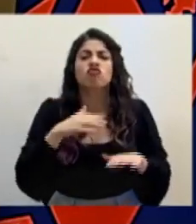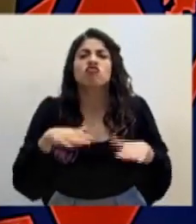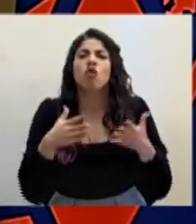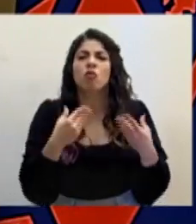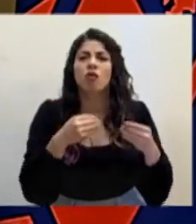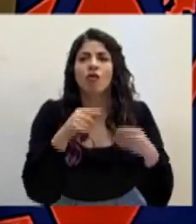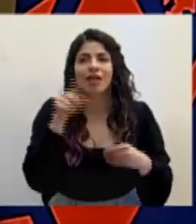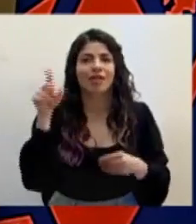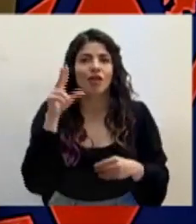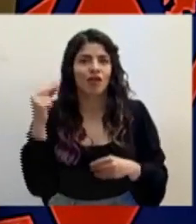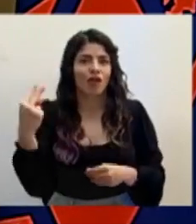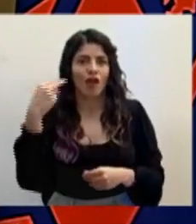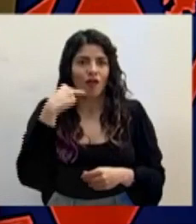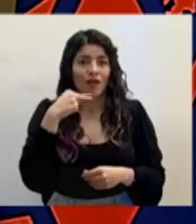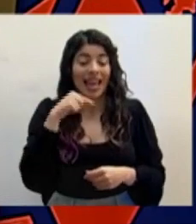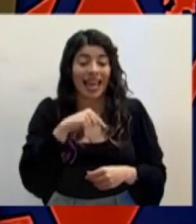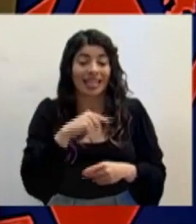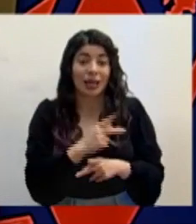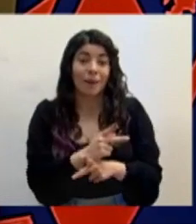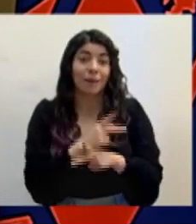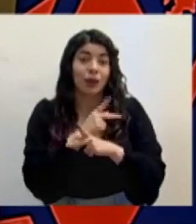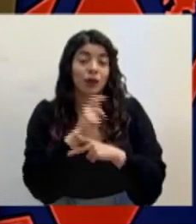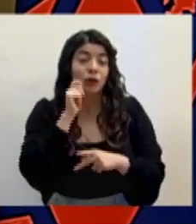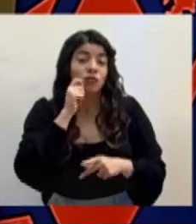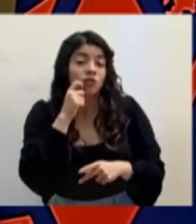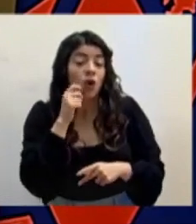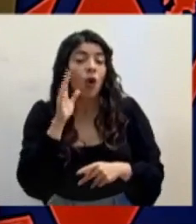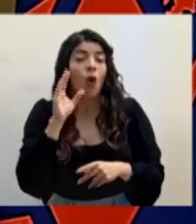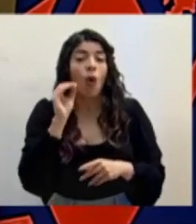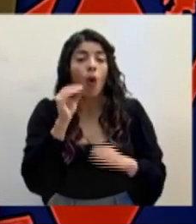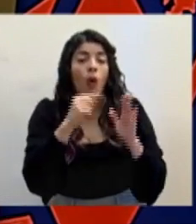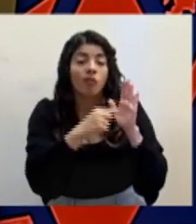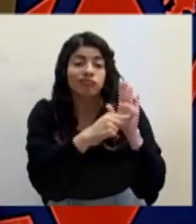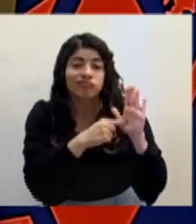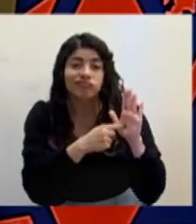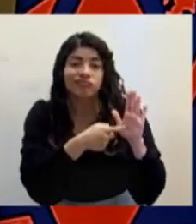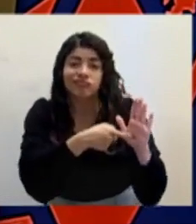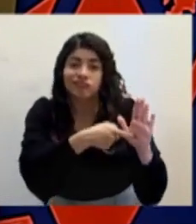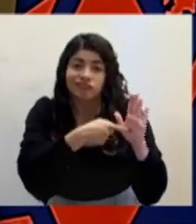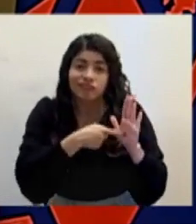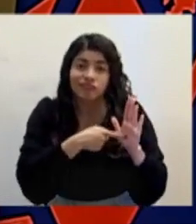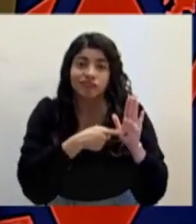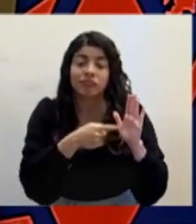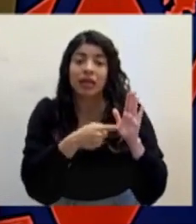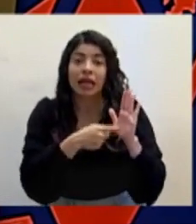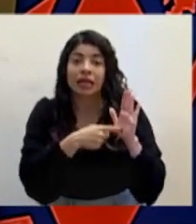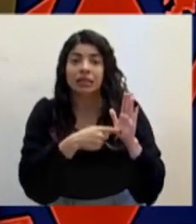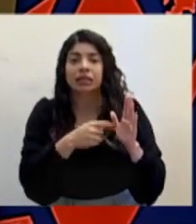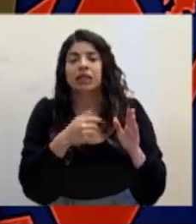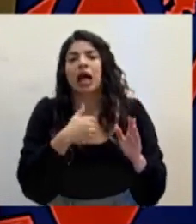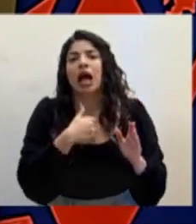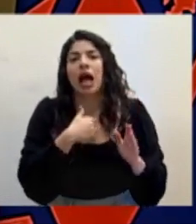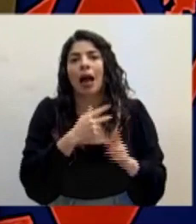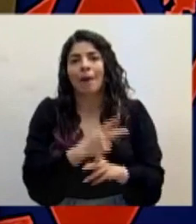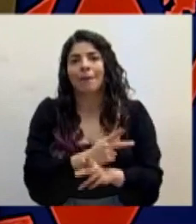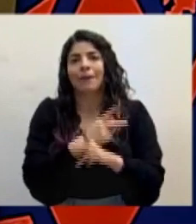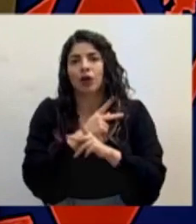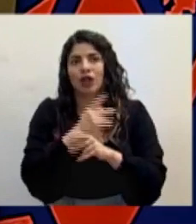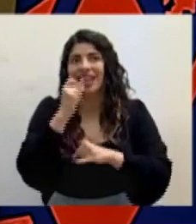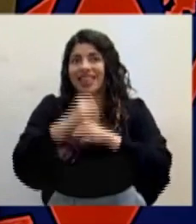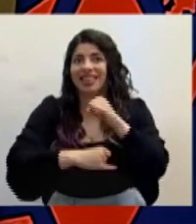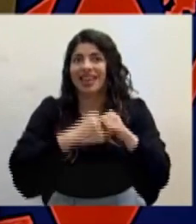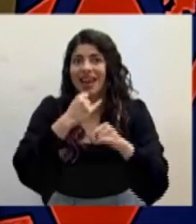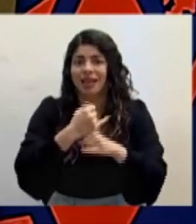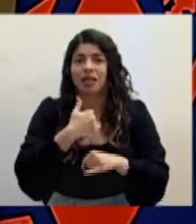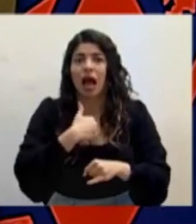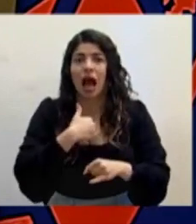mercantiles. Estas protecciones o estas cláusulas o estas condiciones están protegidas incluso a nivel